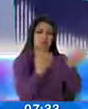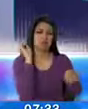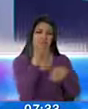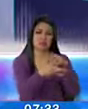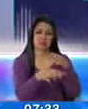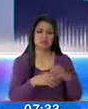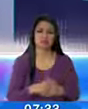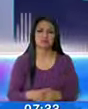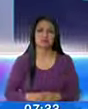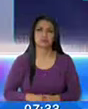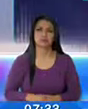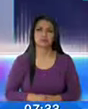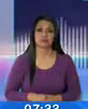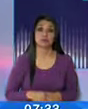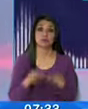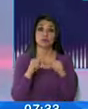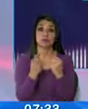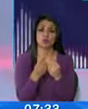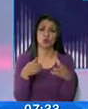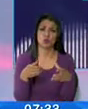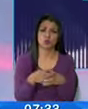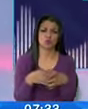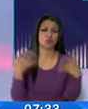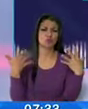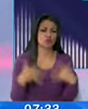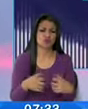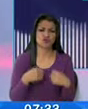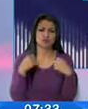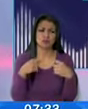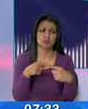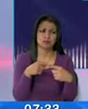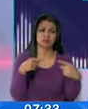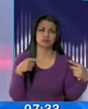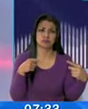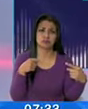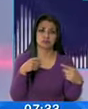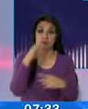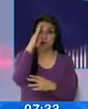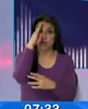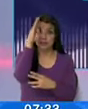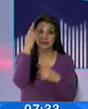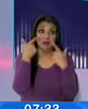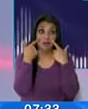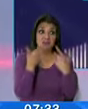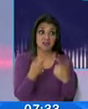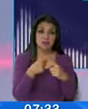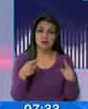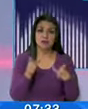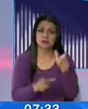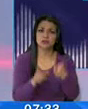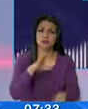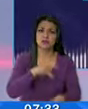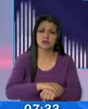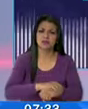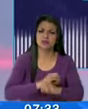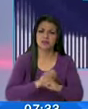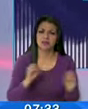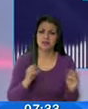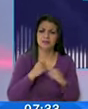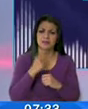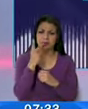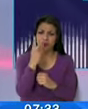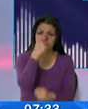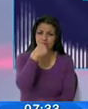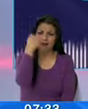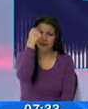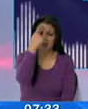De grupos tremendamente agresivos al frente de la policía y no hay un detenido. Son perfectamente identificables e identificadas